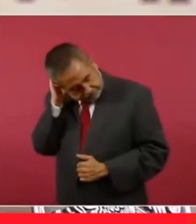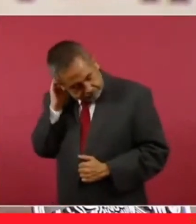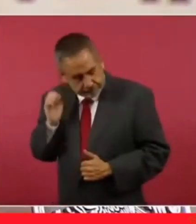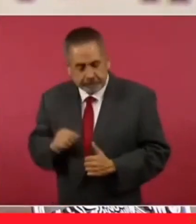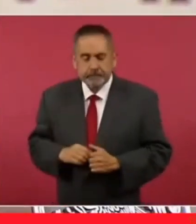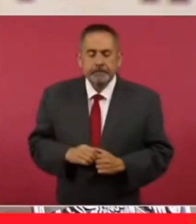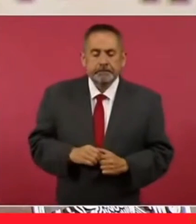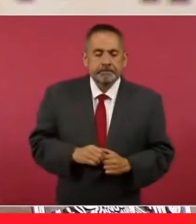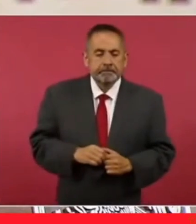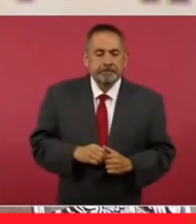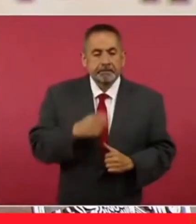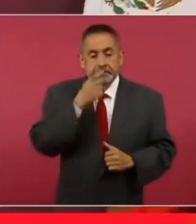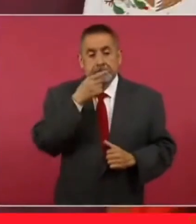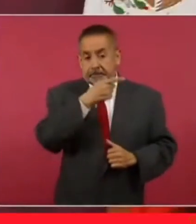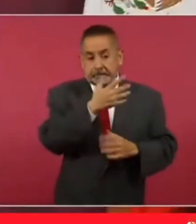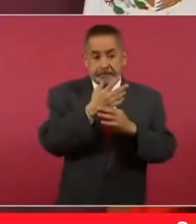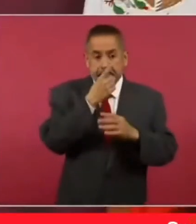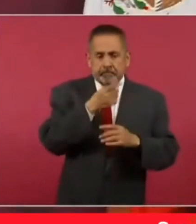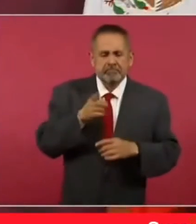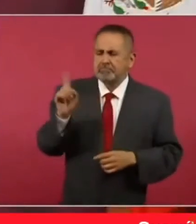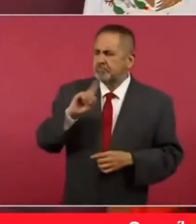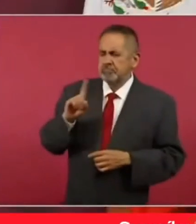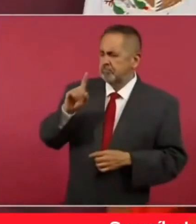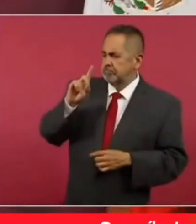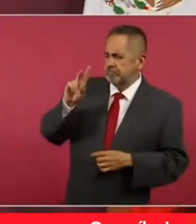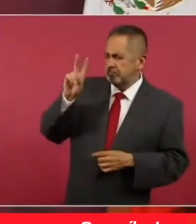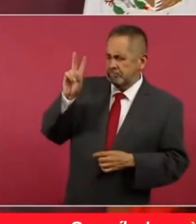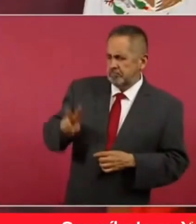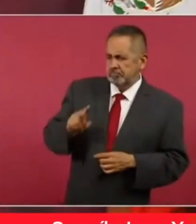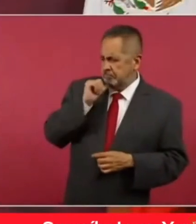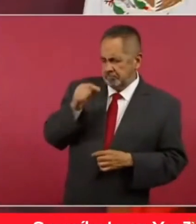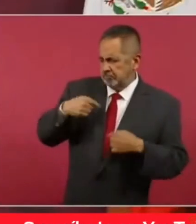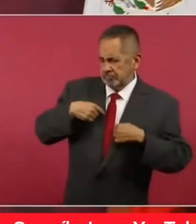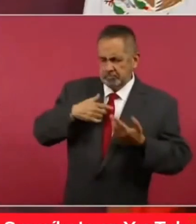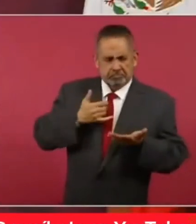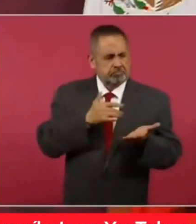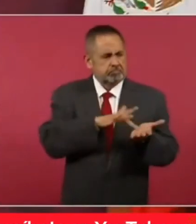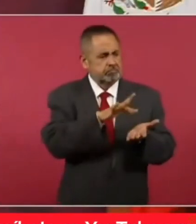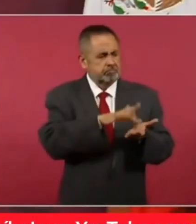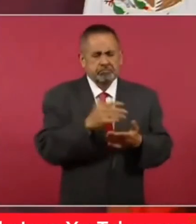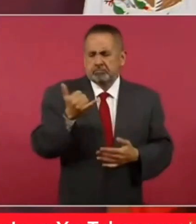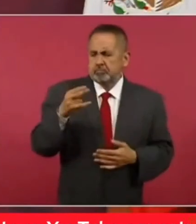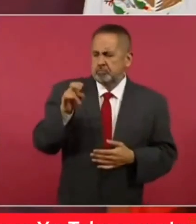pues no es cierto que ella apoyara a Yunes,